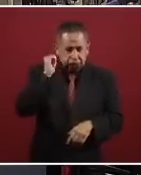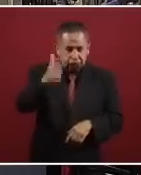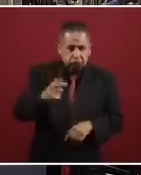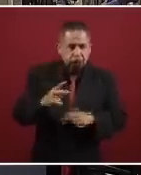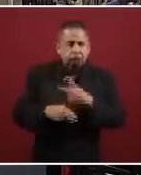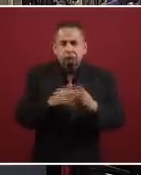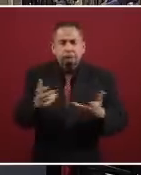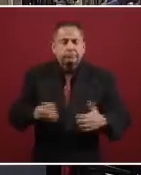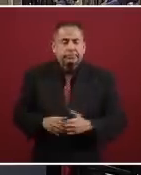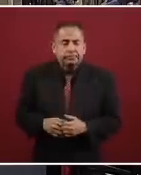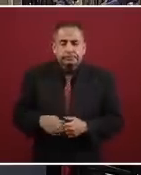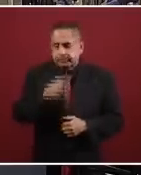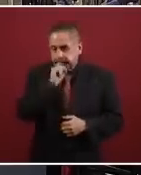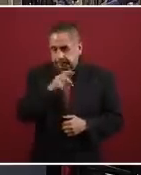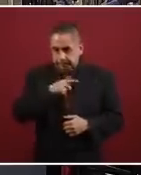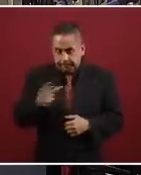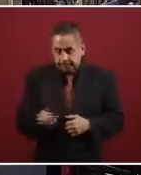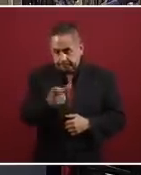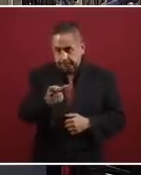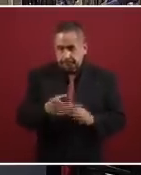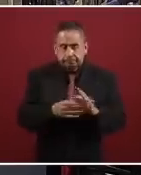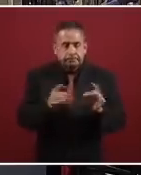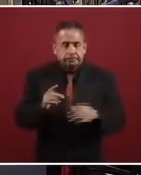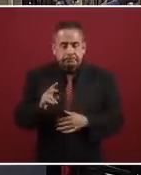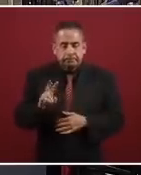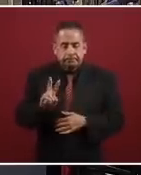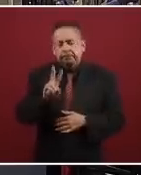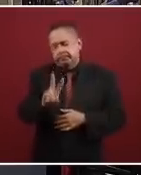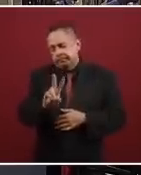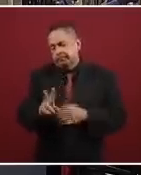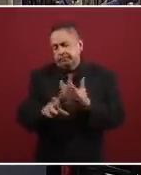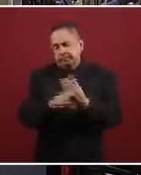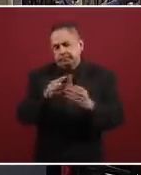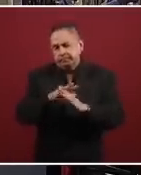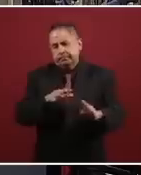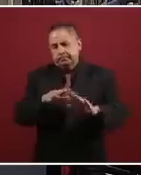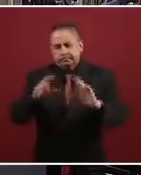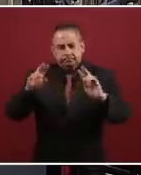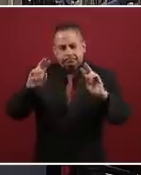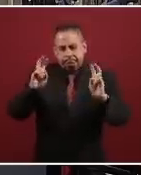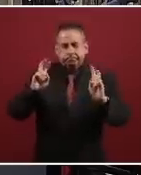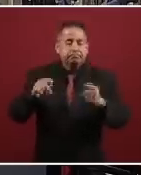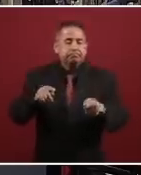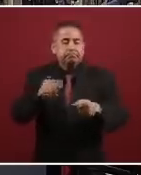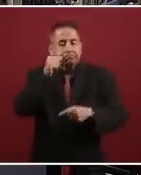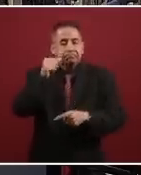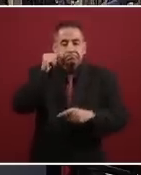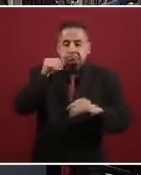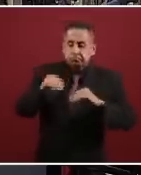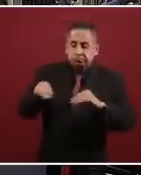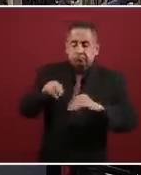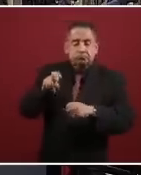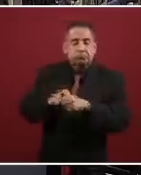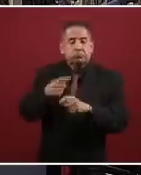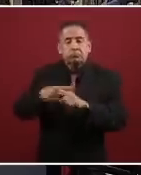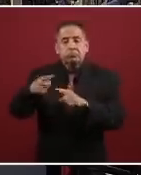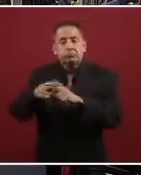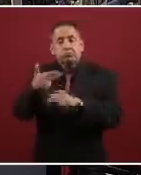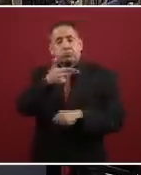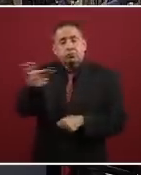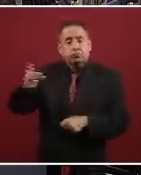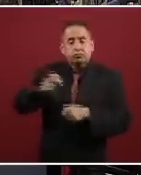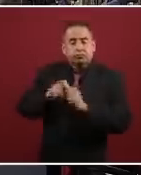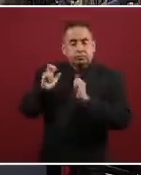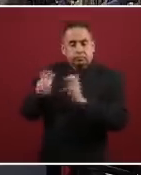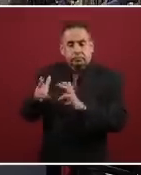hará. Y también preguntarle, aunque finalmente el viernes se dará este informe en materia migratoria, ayer se hicieron operativos en hoteles allá en Chiapas,